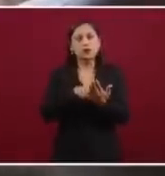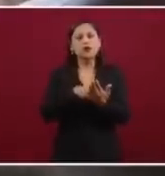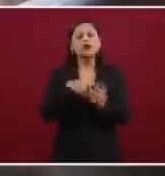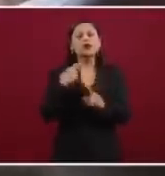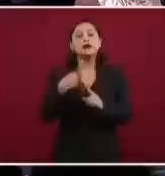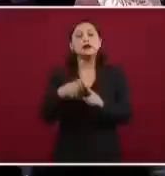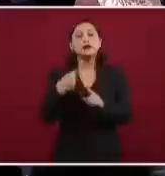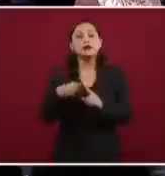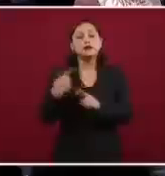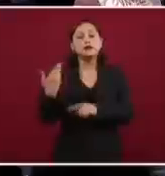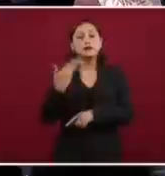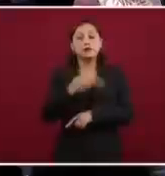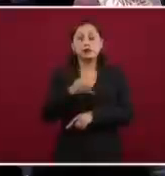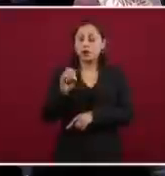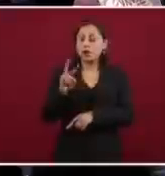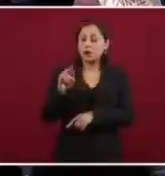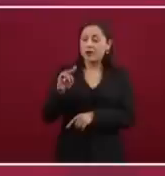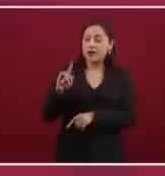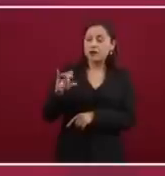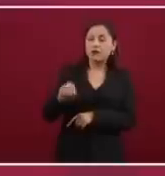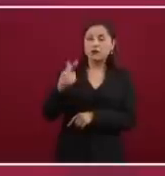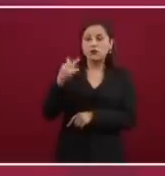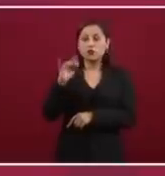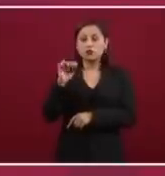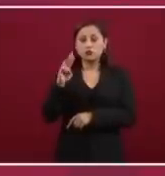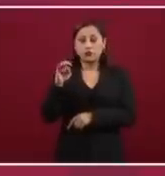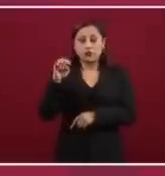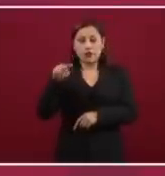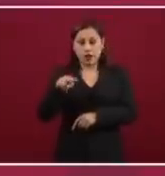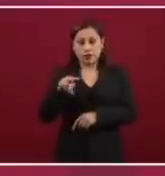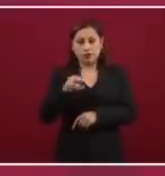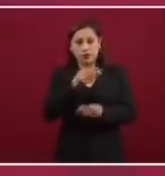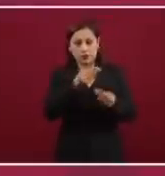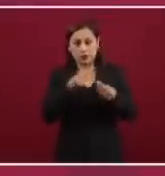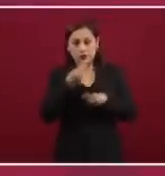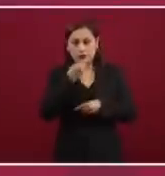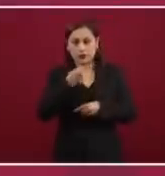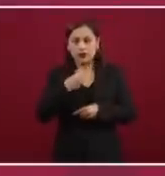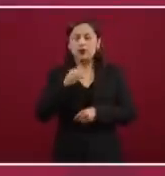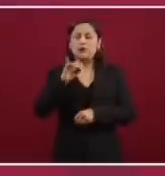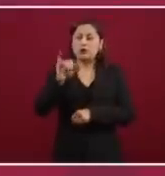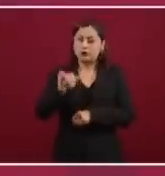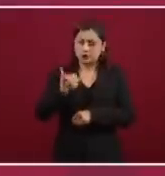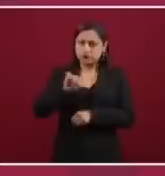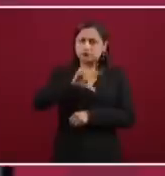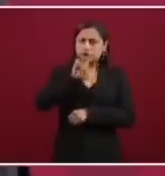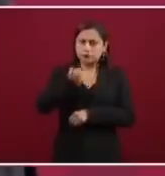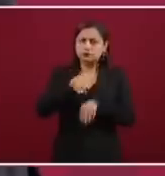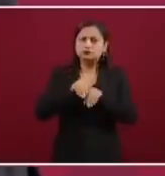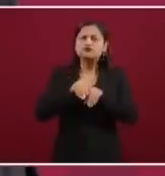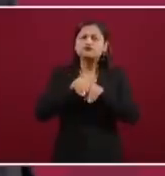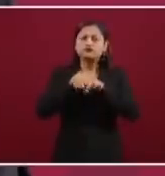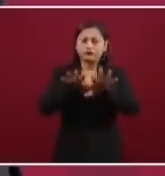extradición? Sí, podemos informarles sobre eso. Nada más